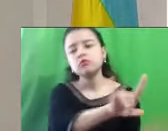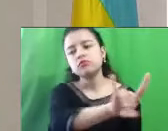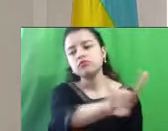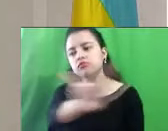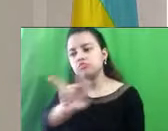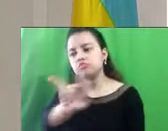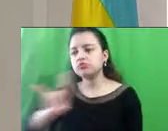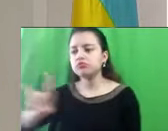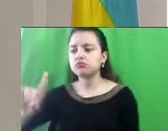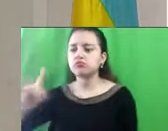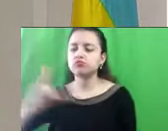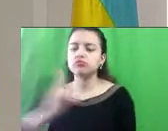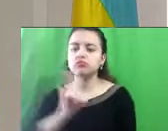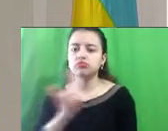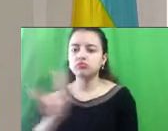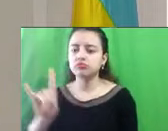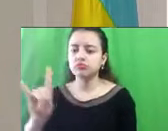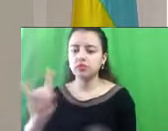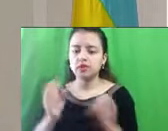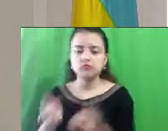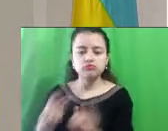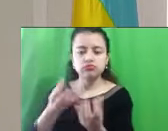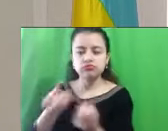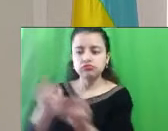apoyo de